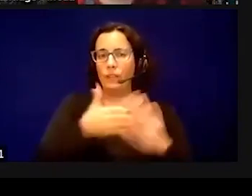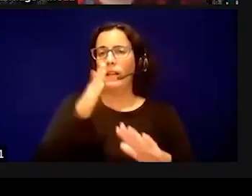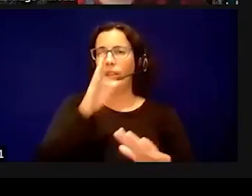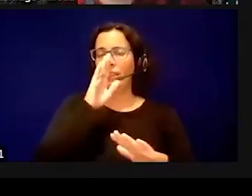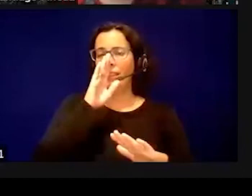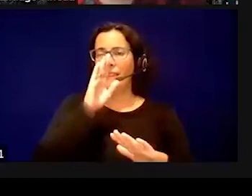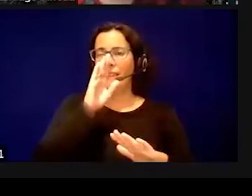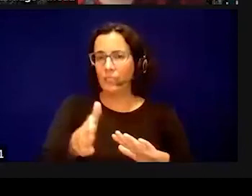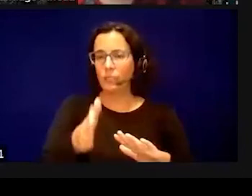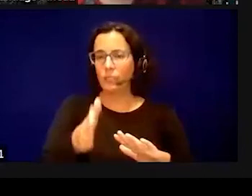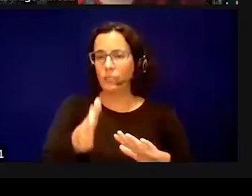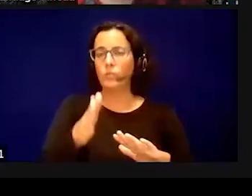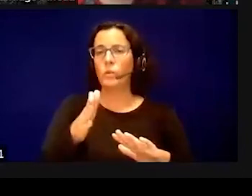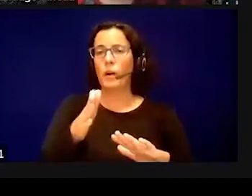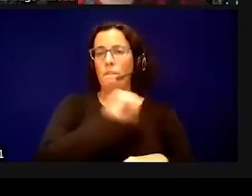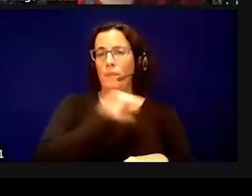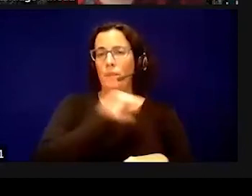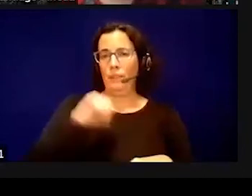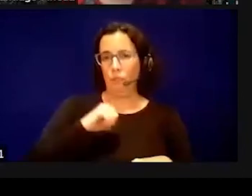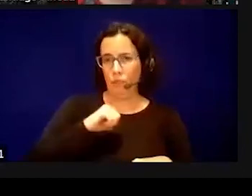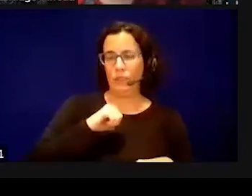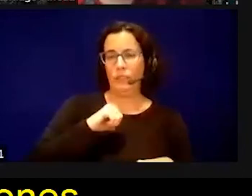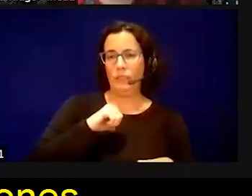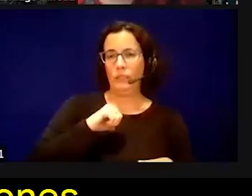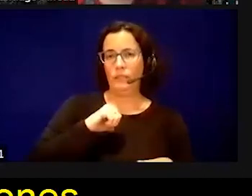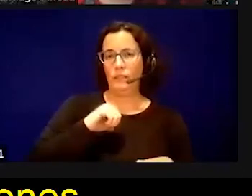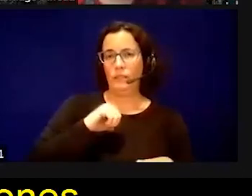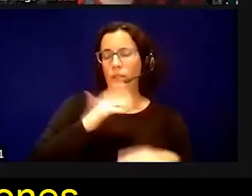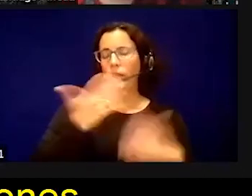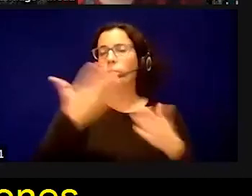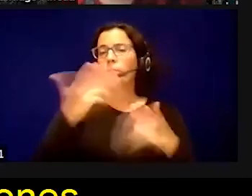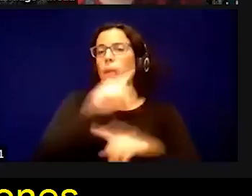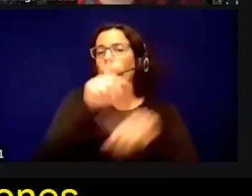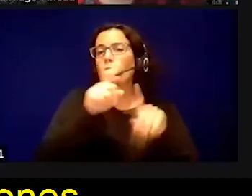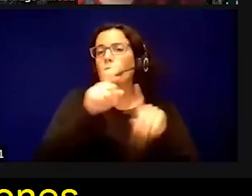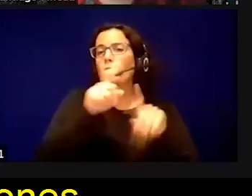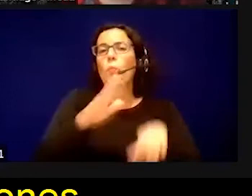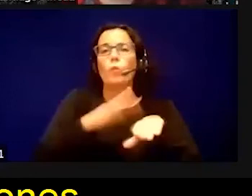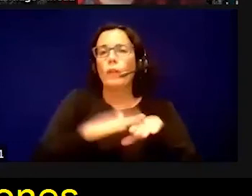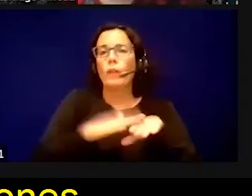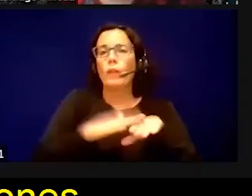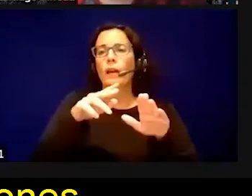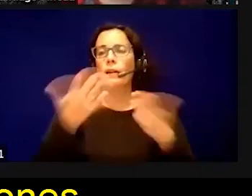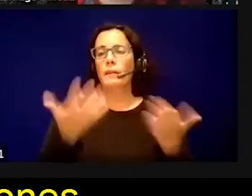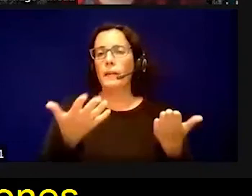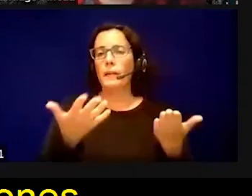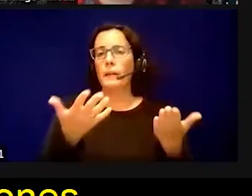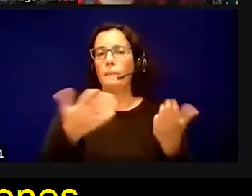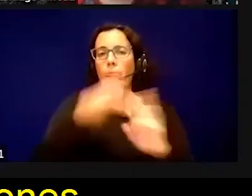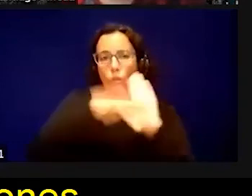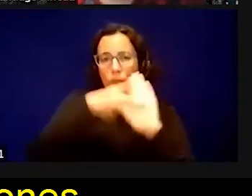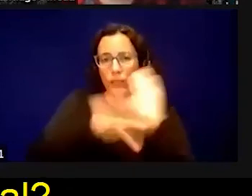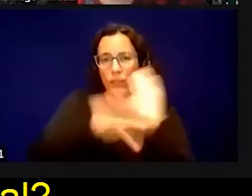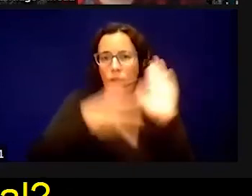los particulares, cuando eso tendría que, bueno, que por qué se siguen incumpliendo esas cuestiones cuando